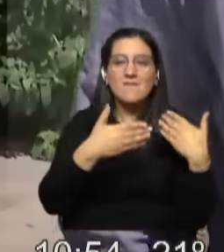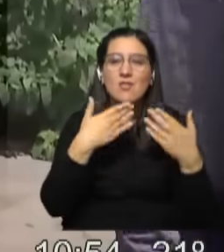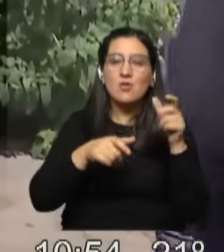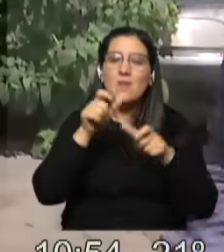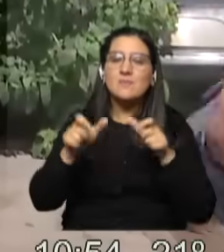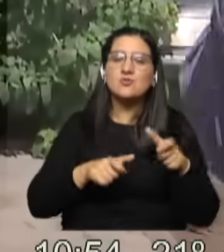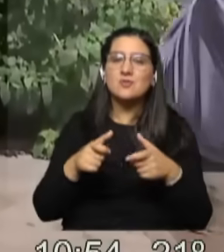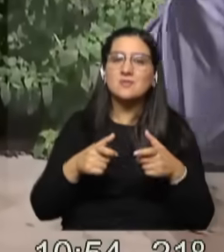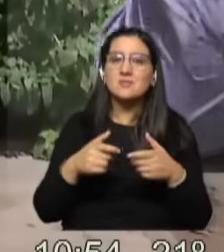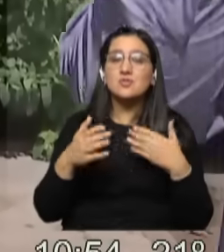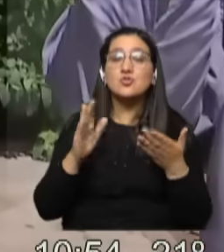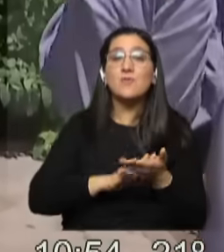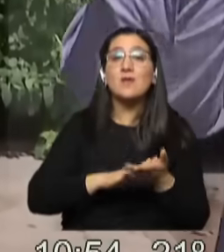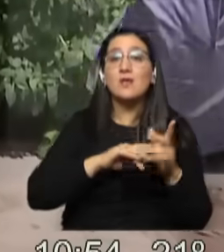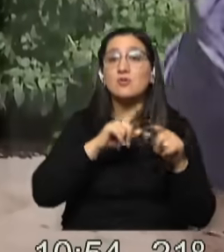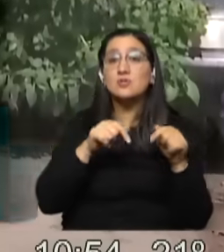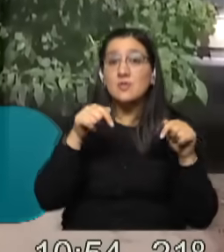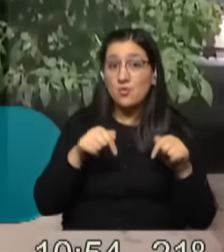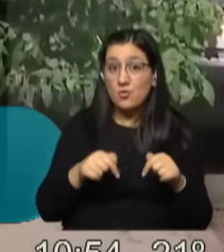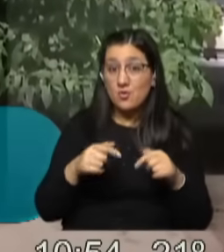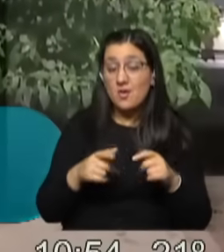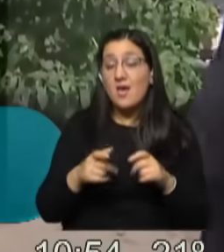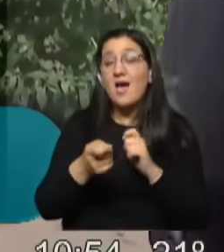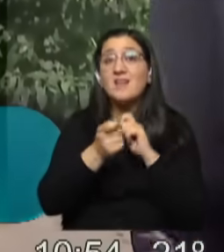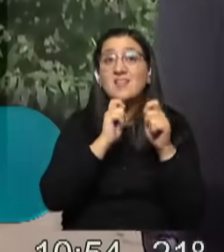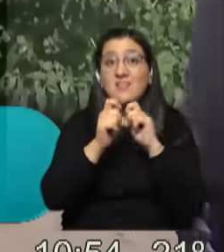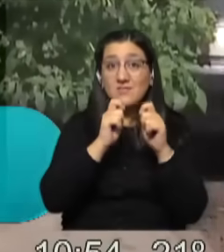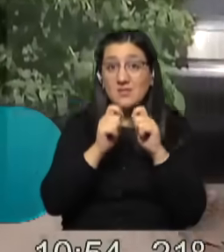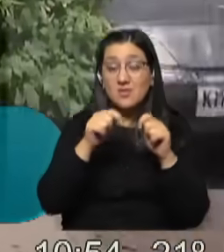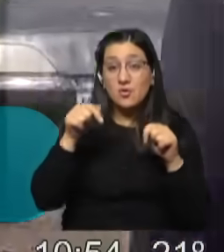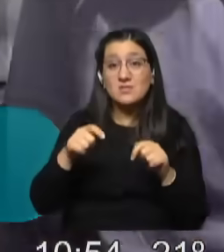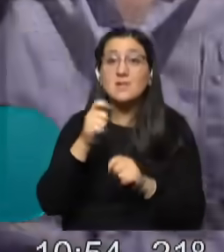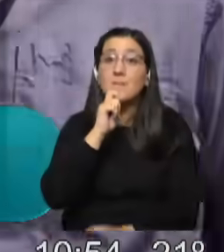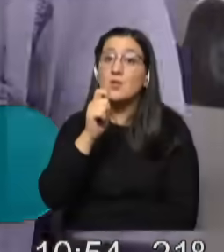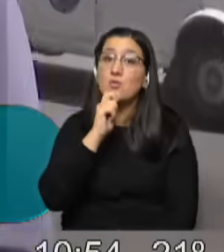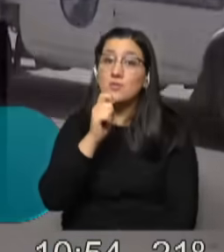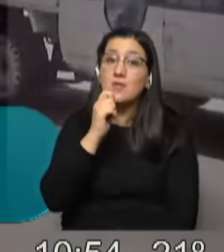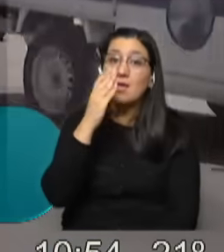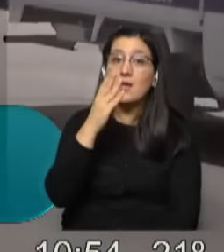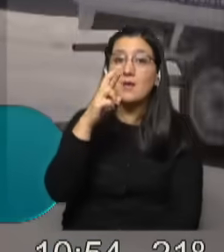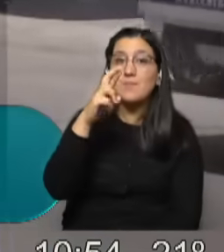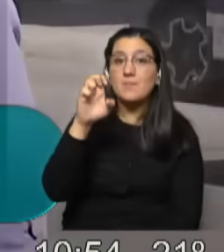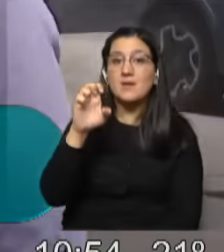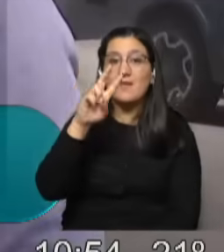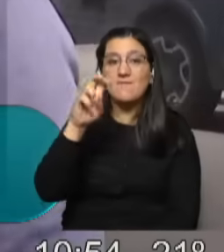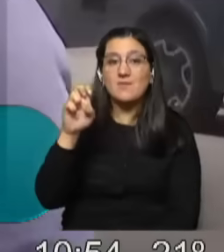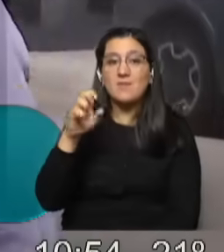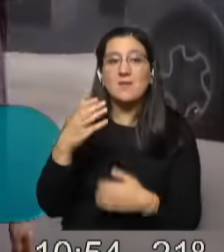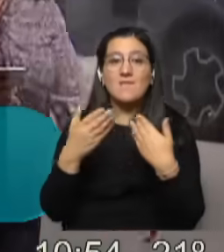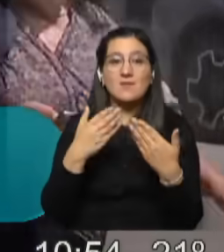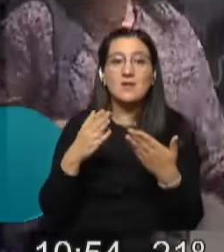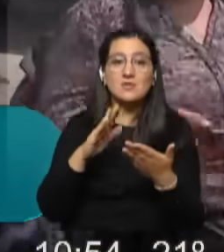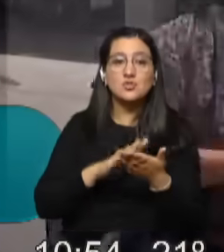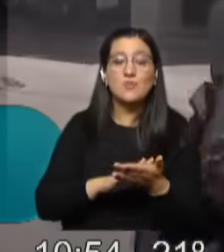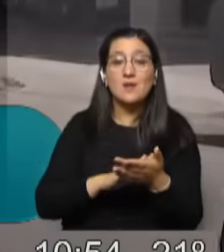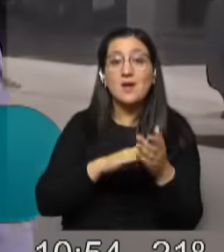y ciudadanas acerca de la consigna del día de hoy. Bueno, ¿a quién entrevistarían? Estamos con el periodista Eduardo Preve para hablar de la consigna y,